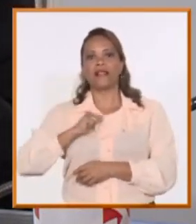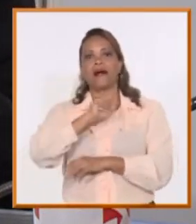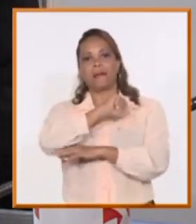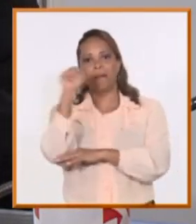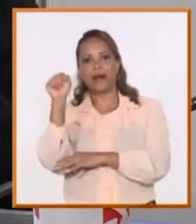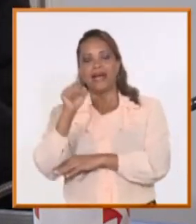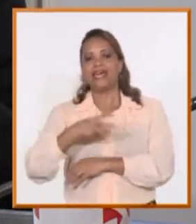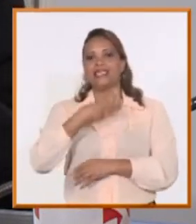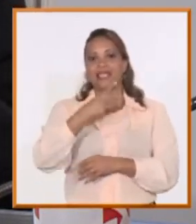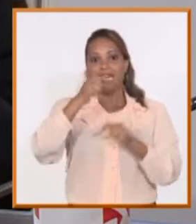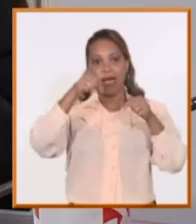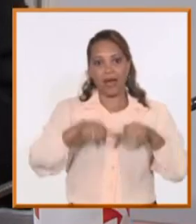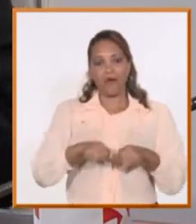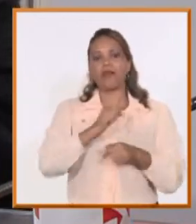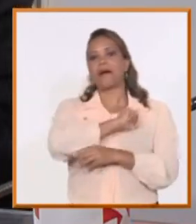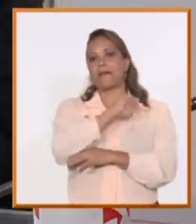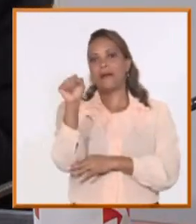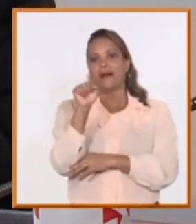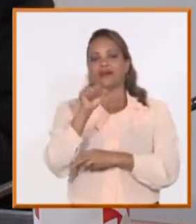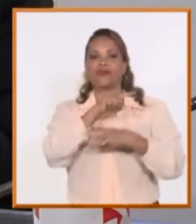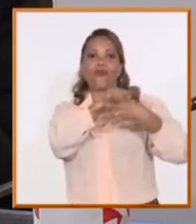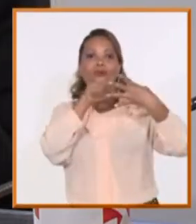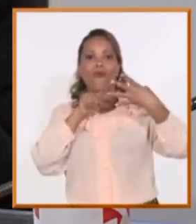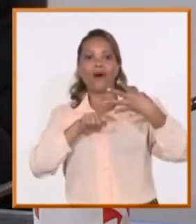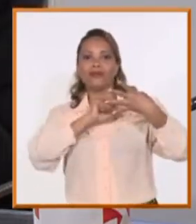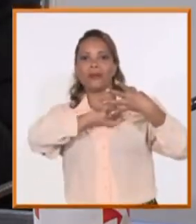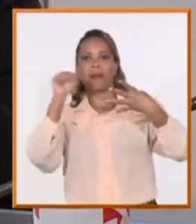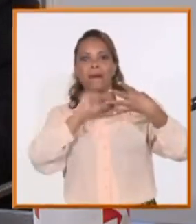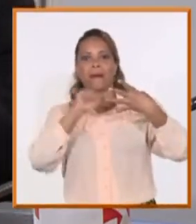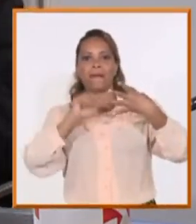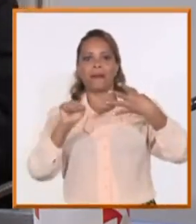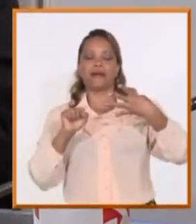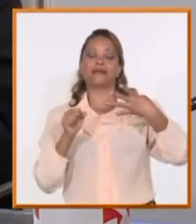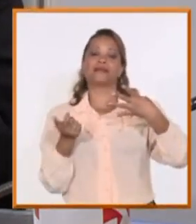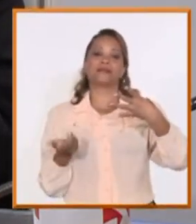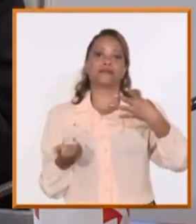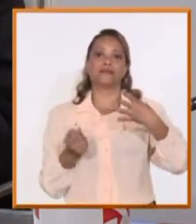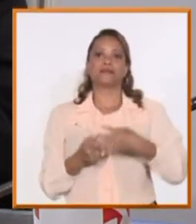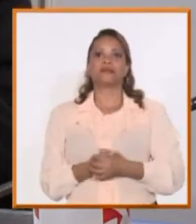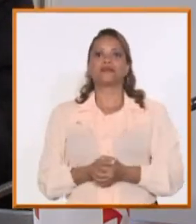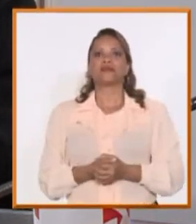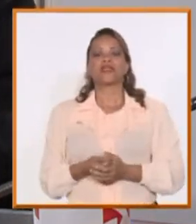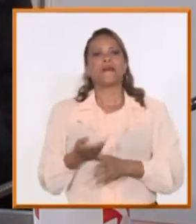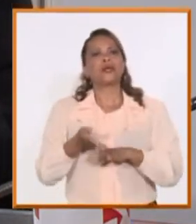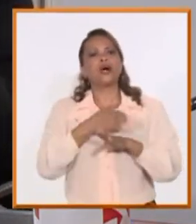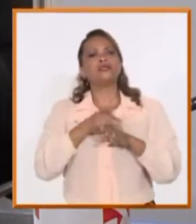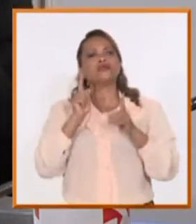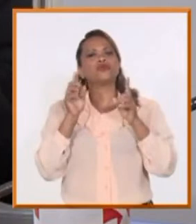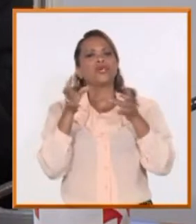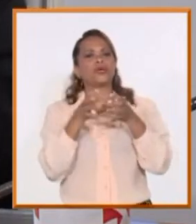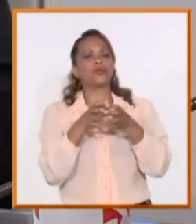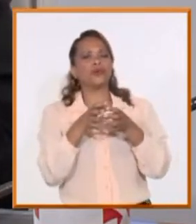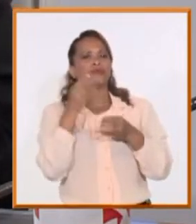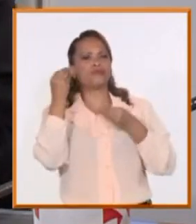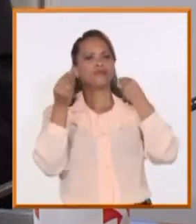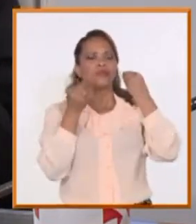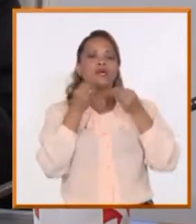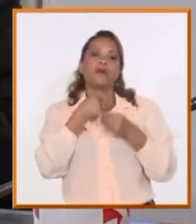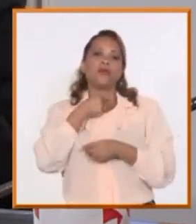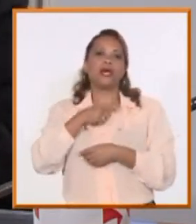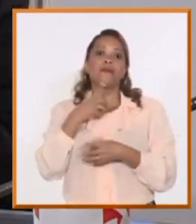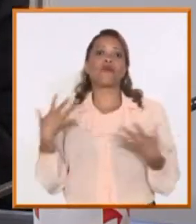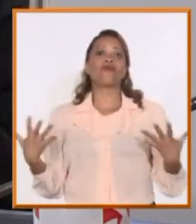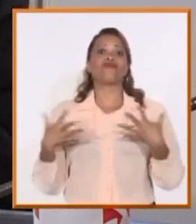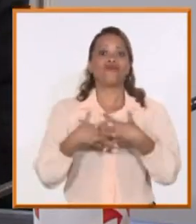un mérito de ese equipo. Nosotros, cuando estábamos en la 5ª medalla, que íbamos a discutir el sexto, nos reunimos, porque también cuando hay unidad